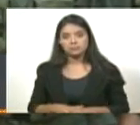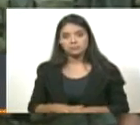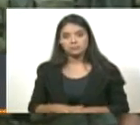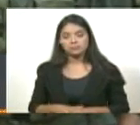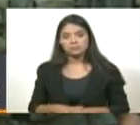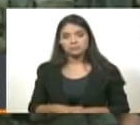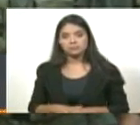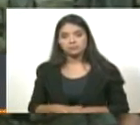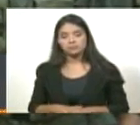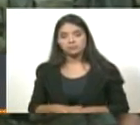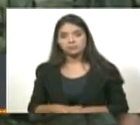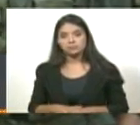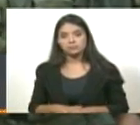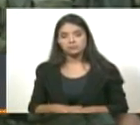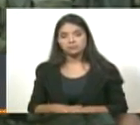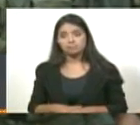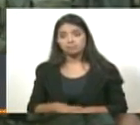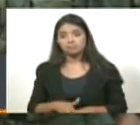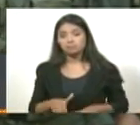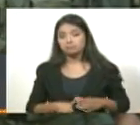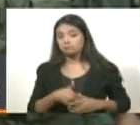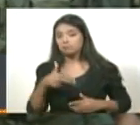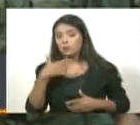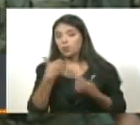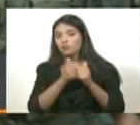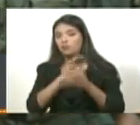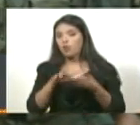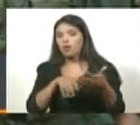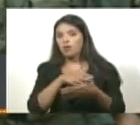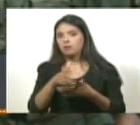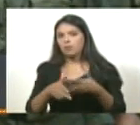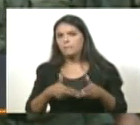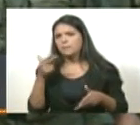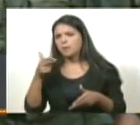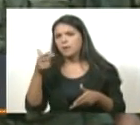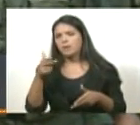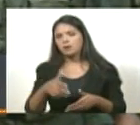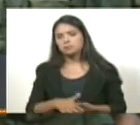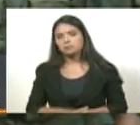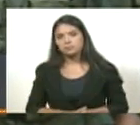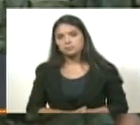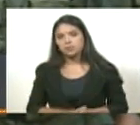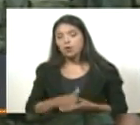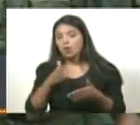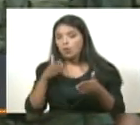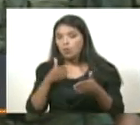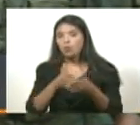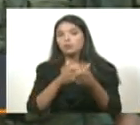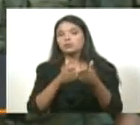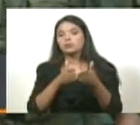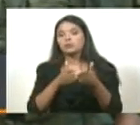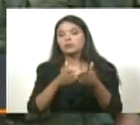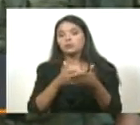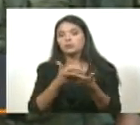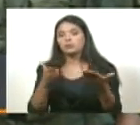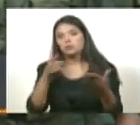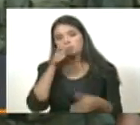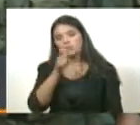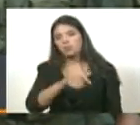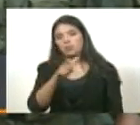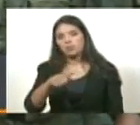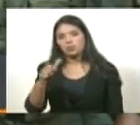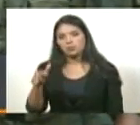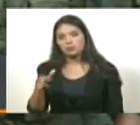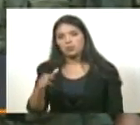y donde, bueno, unos armados violentos hicieron armas contra la población, con